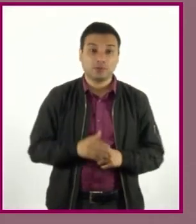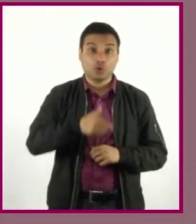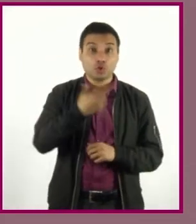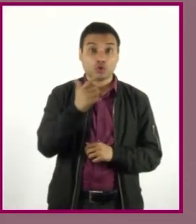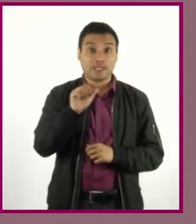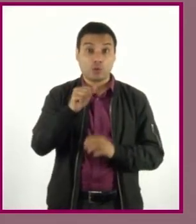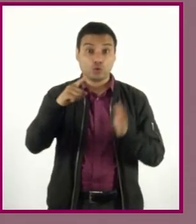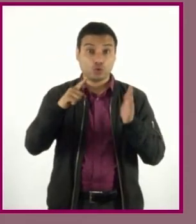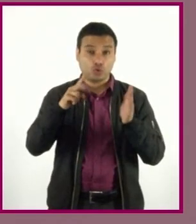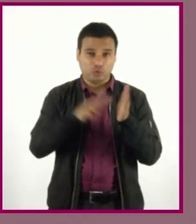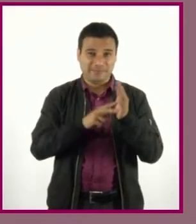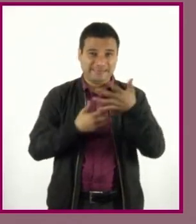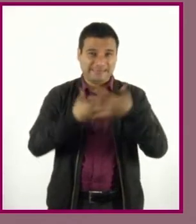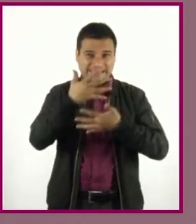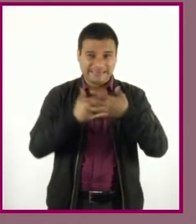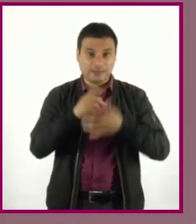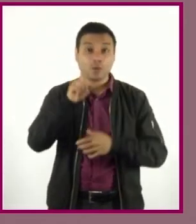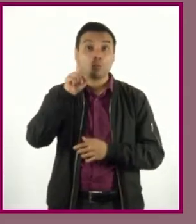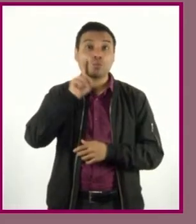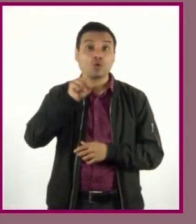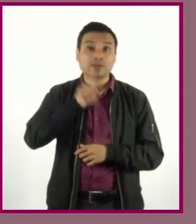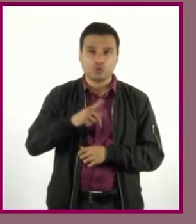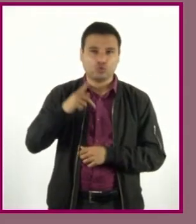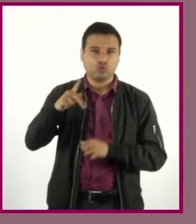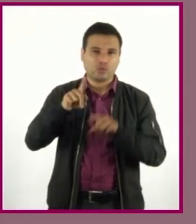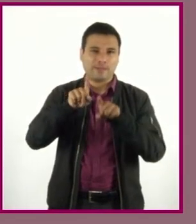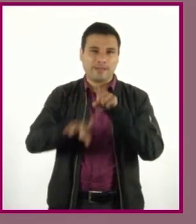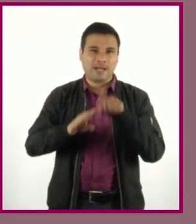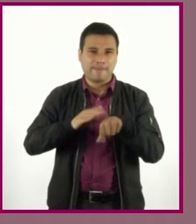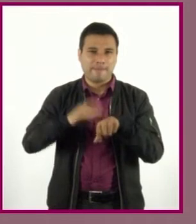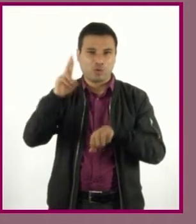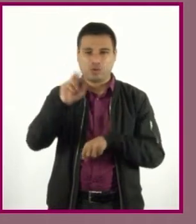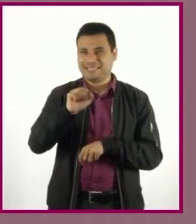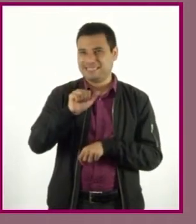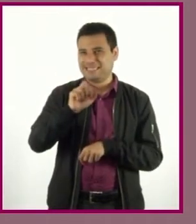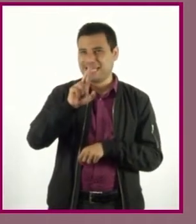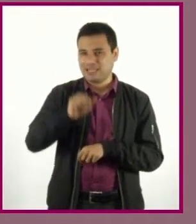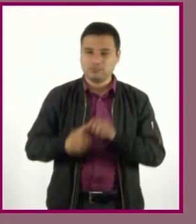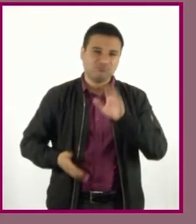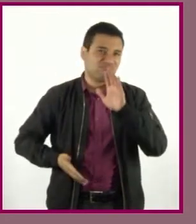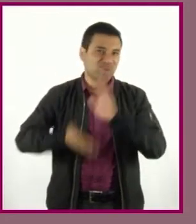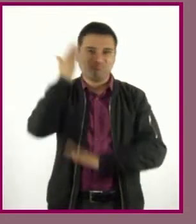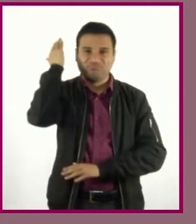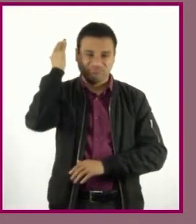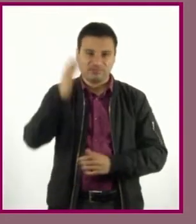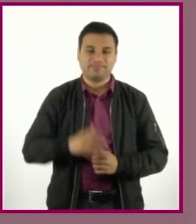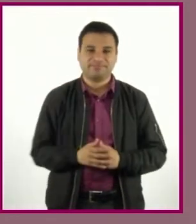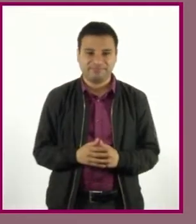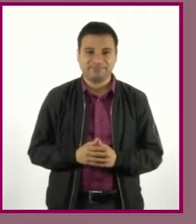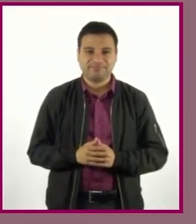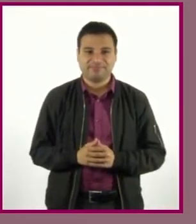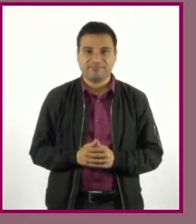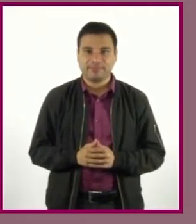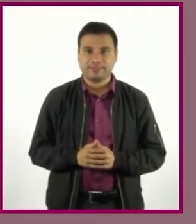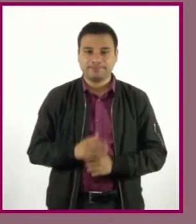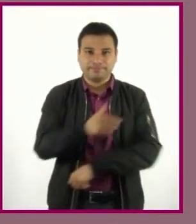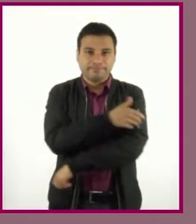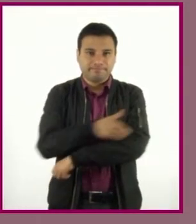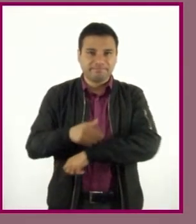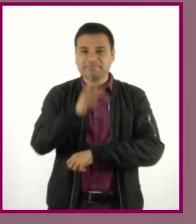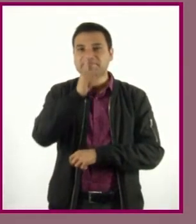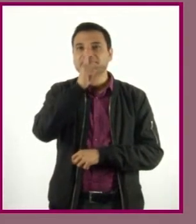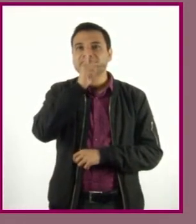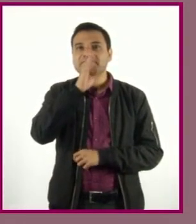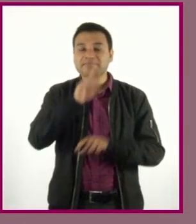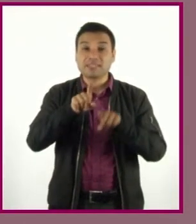de 2015, Yusra y su hermana mayor, Sara, huyeron de Siria. Se despidieron de sus padres y de